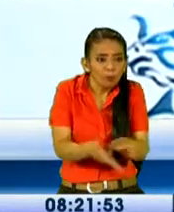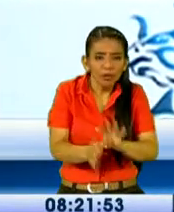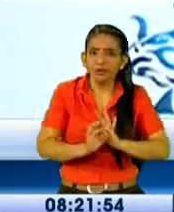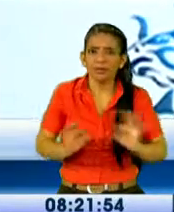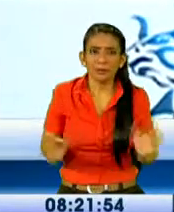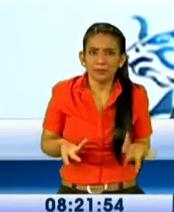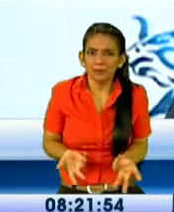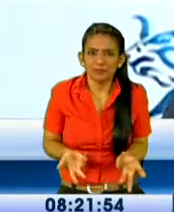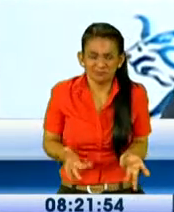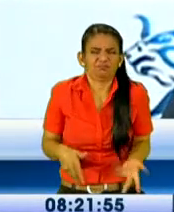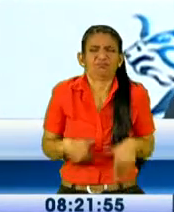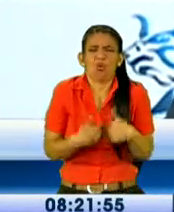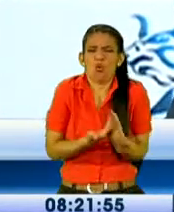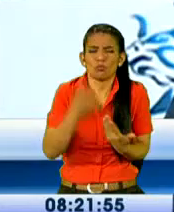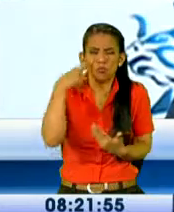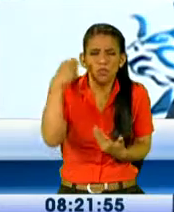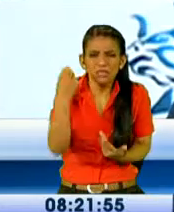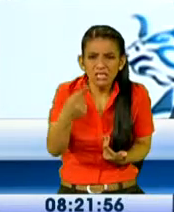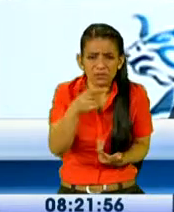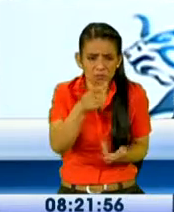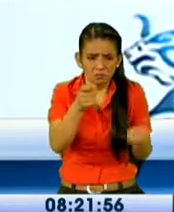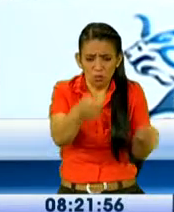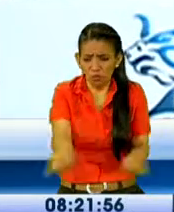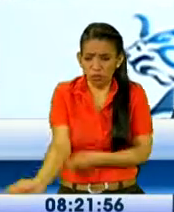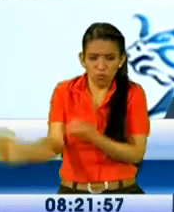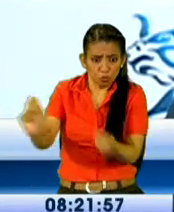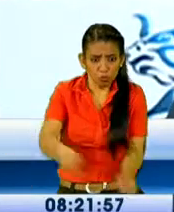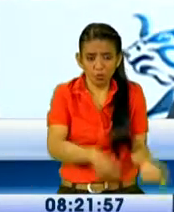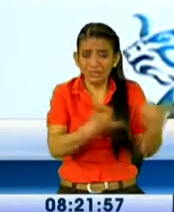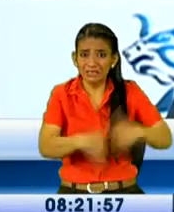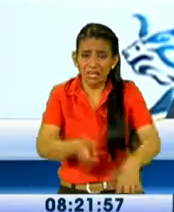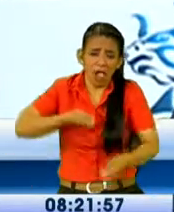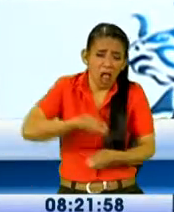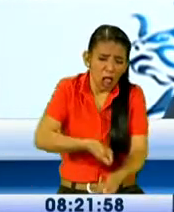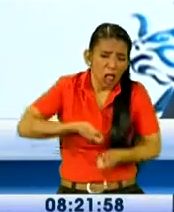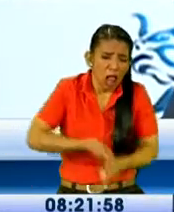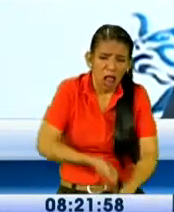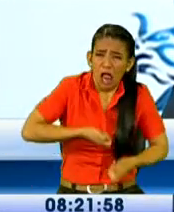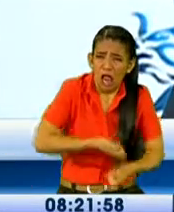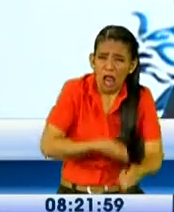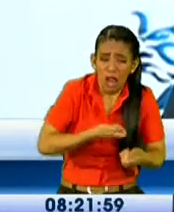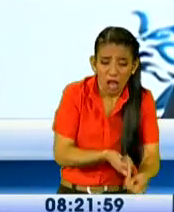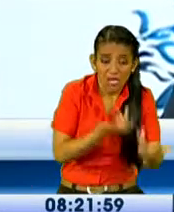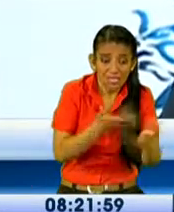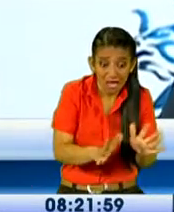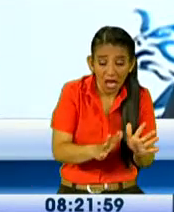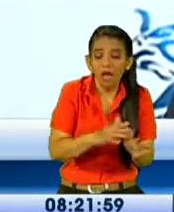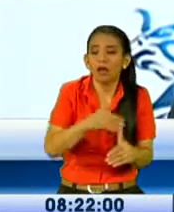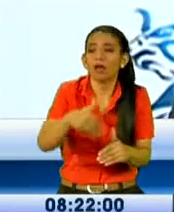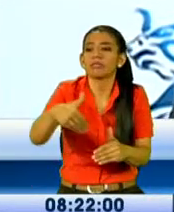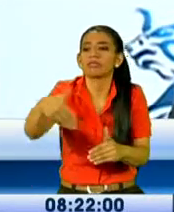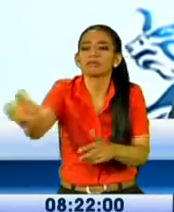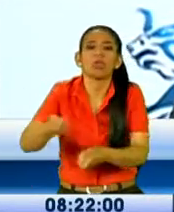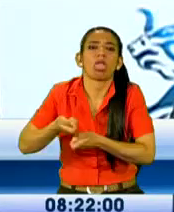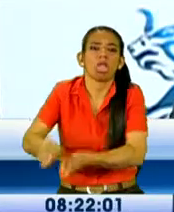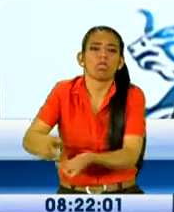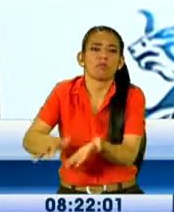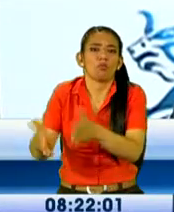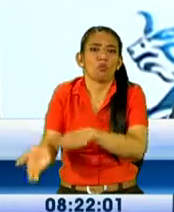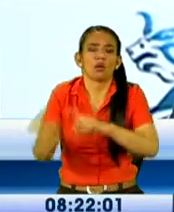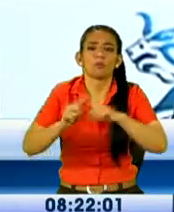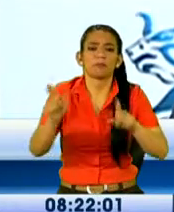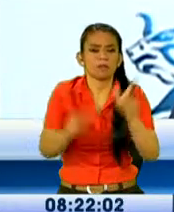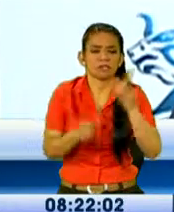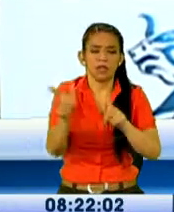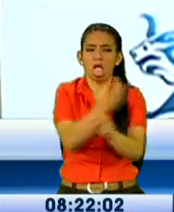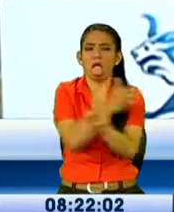el tercio de muerte, donde el espectáculo continúa torturando al animal y matándolo solamente dentro de los chiqueros. Y la gente, sin embargo, está